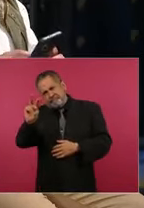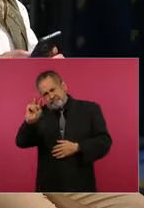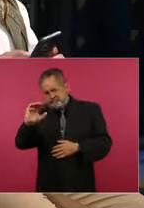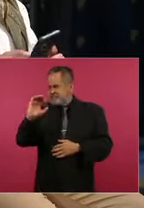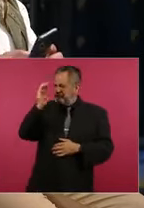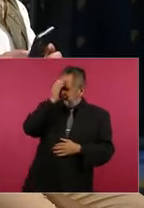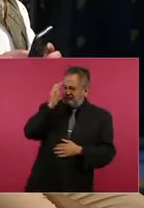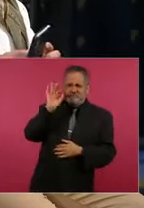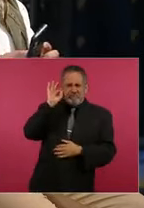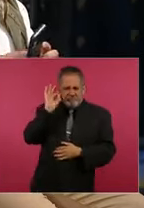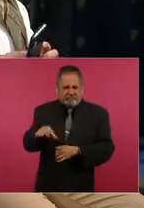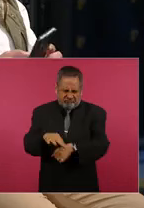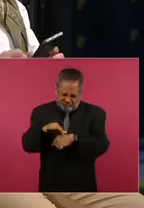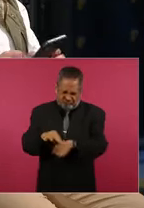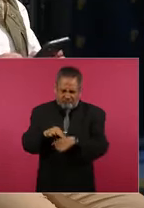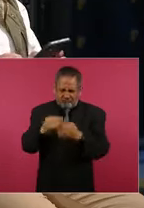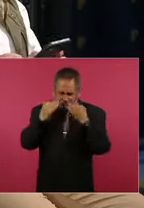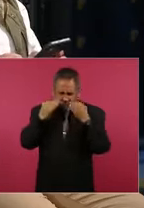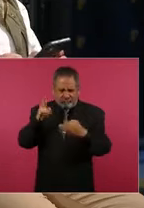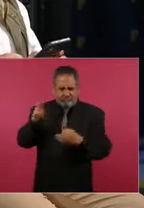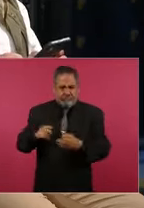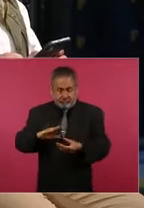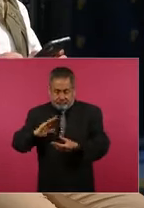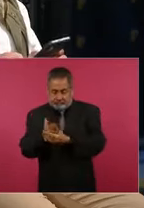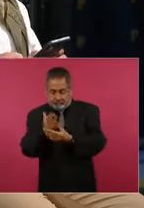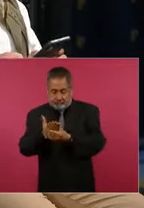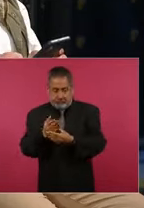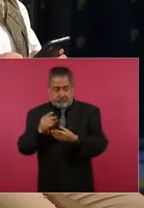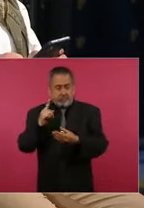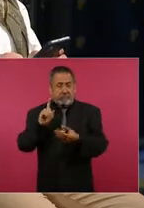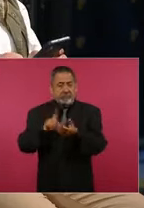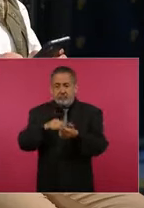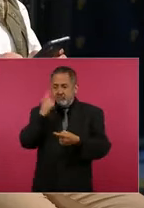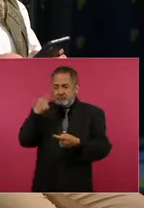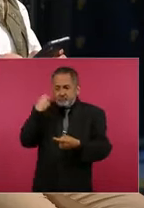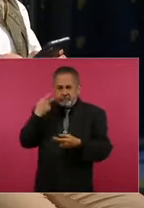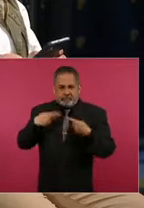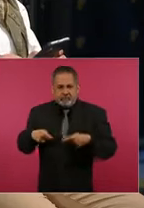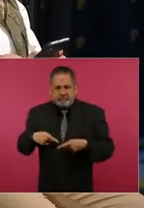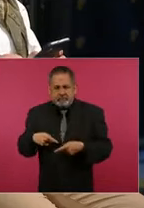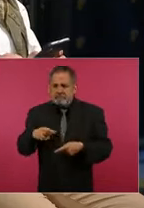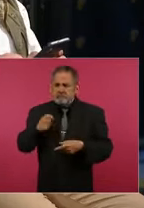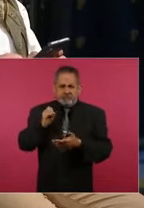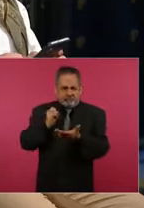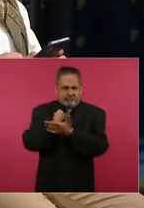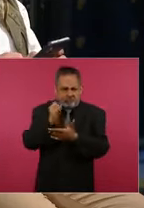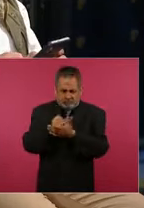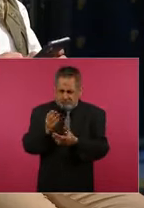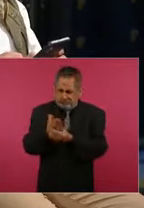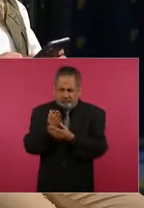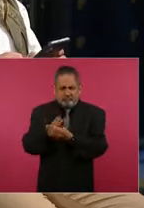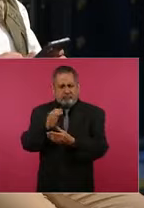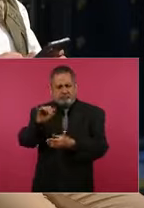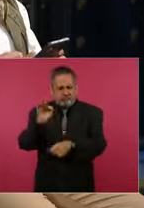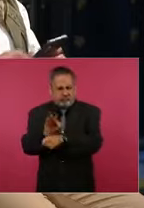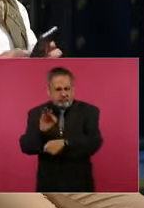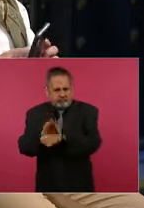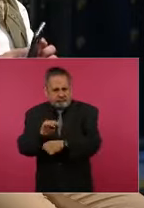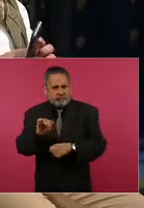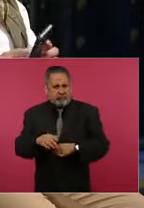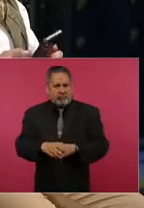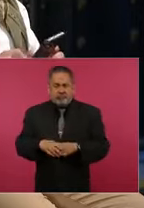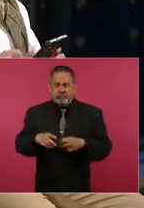haciendo, porque todos estos expedientes tienen rostro, tienen voz, todo lo que está aquí es